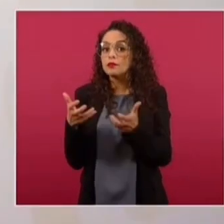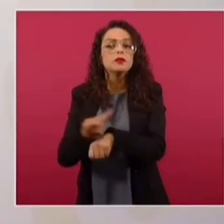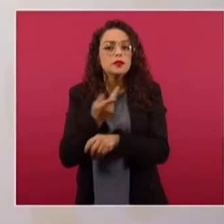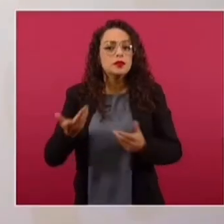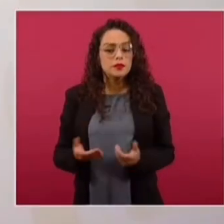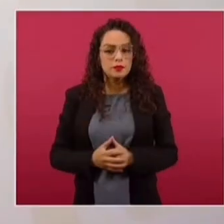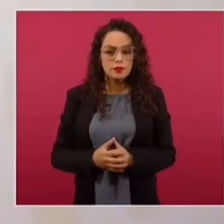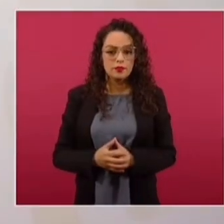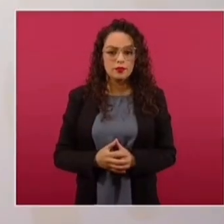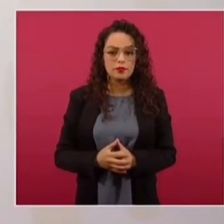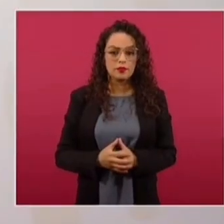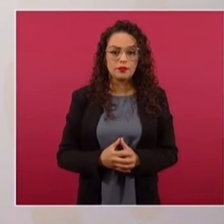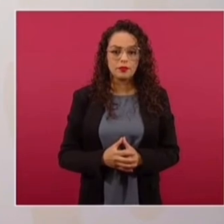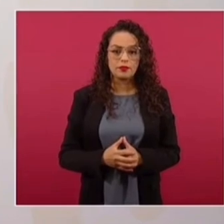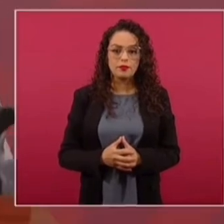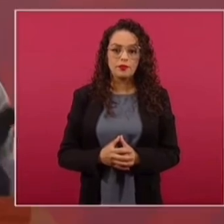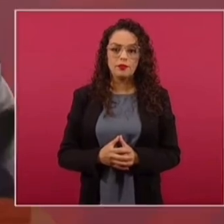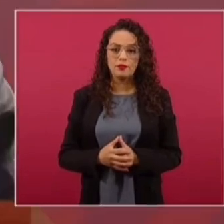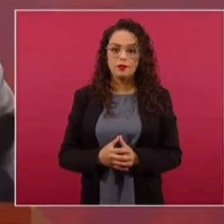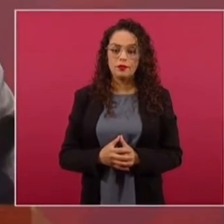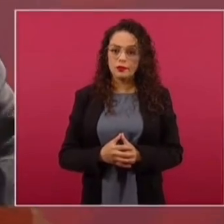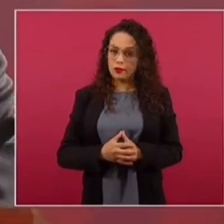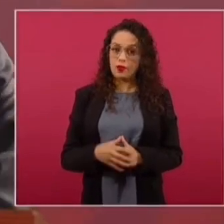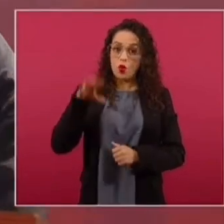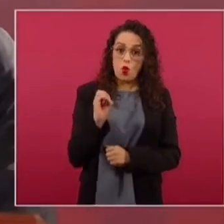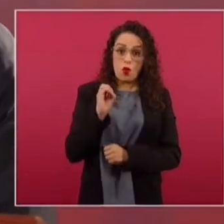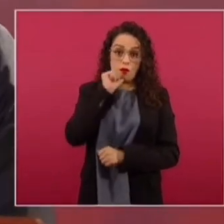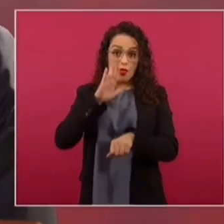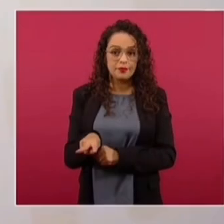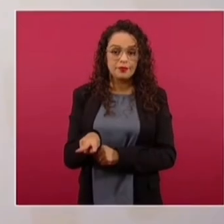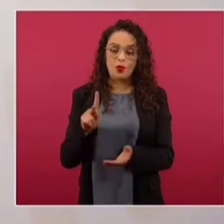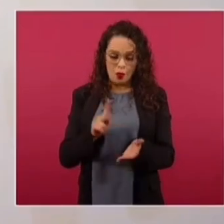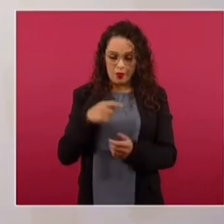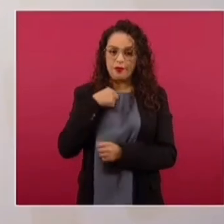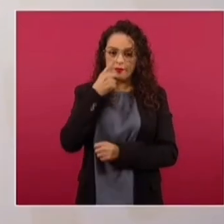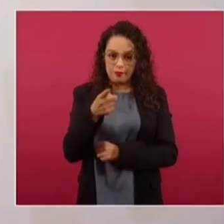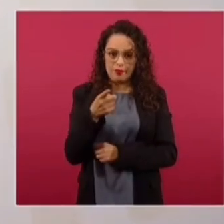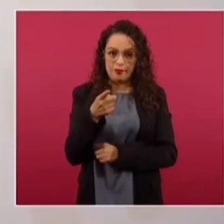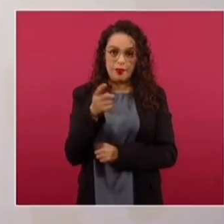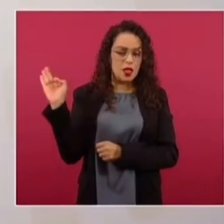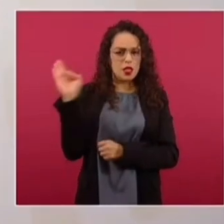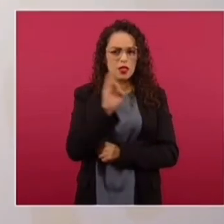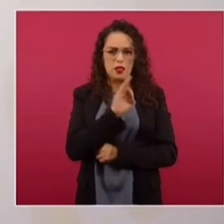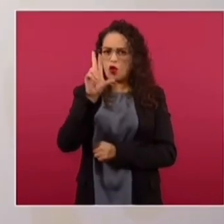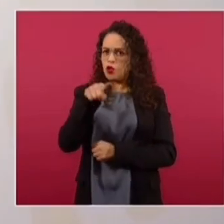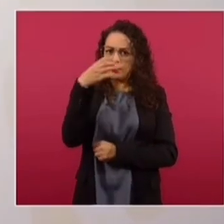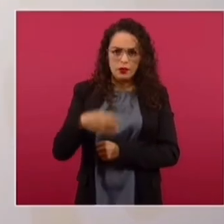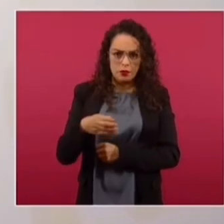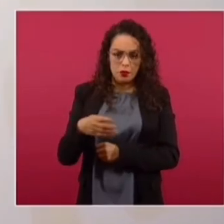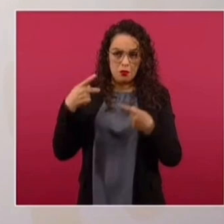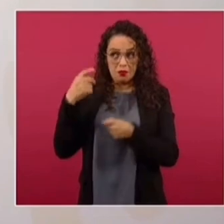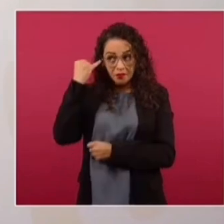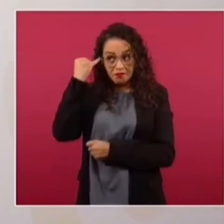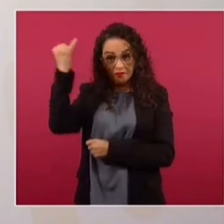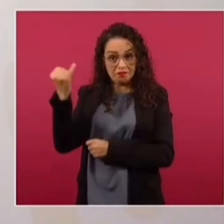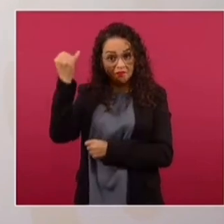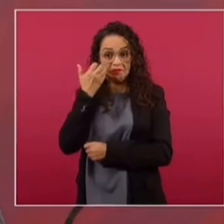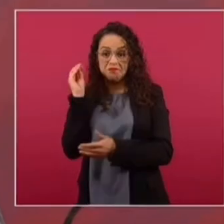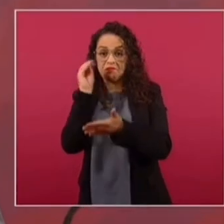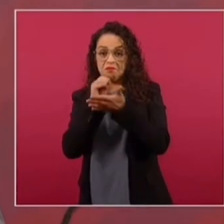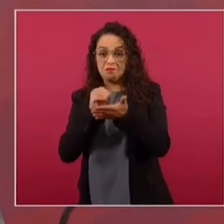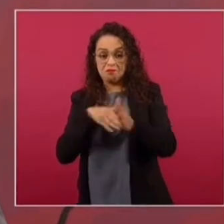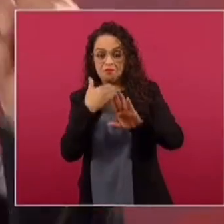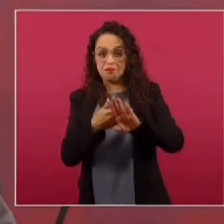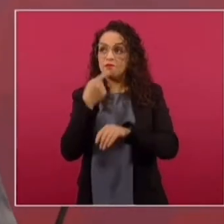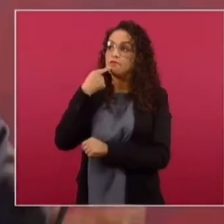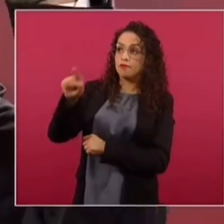el caso? Nada más va a ser García Luna. Repito, sí, montaron el caso. Si no